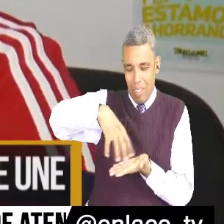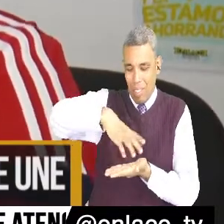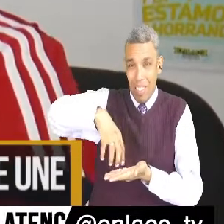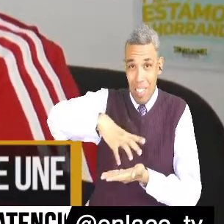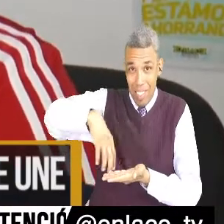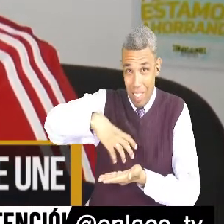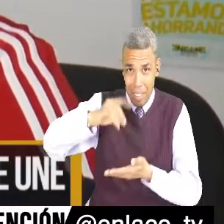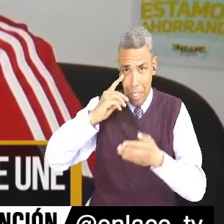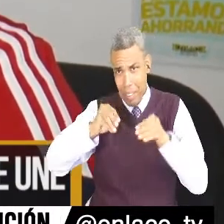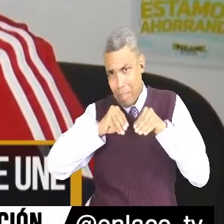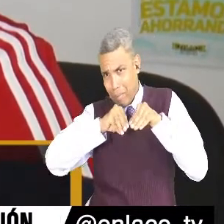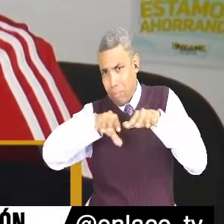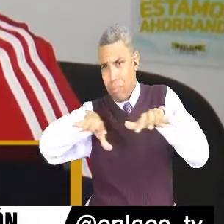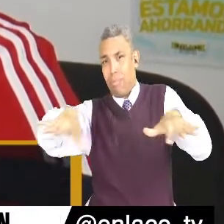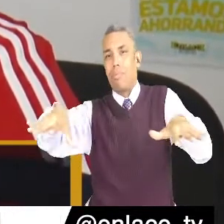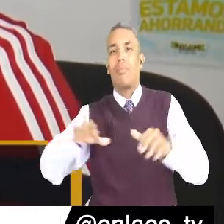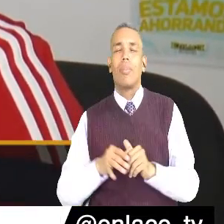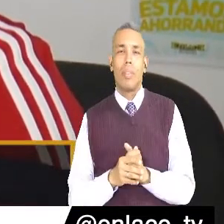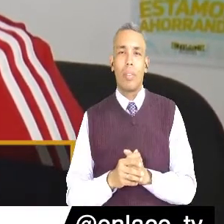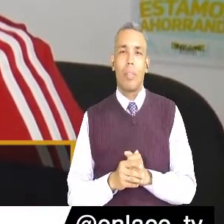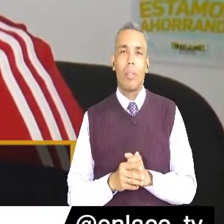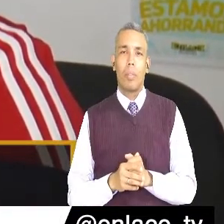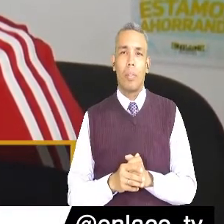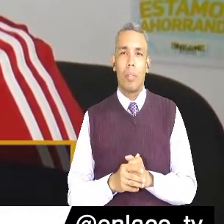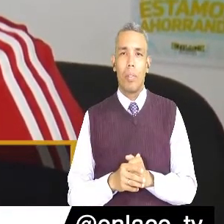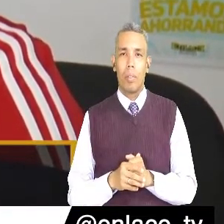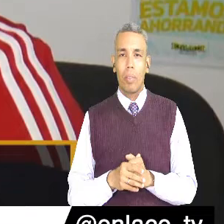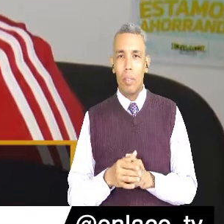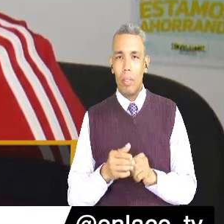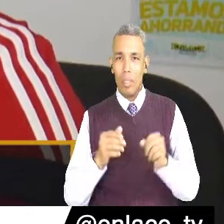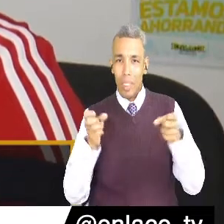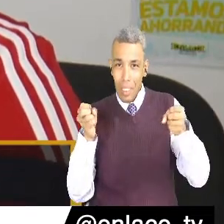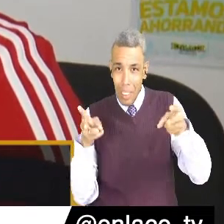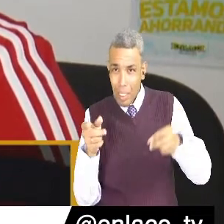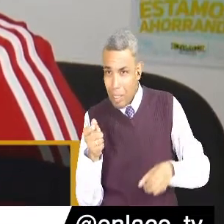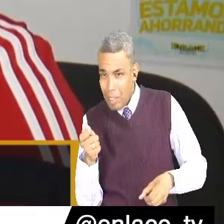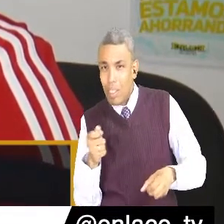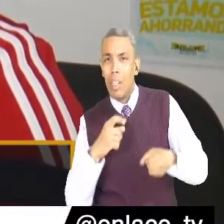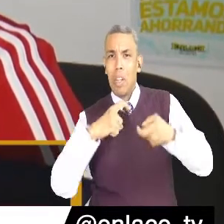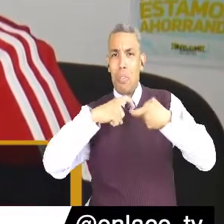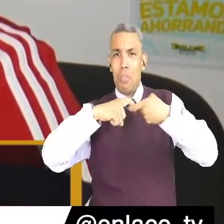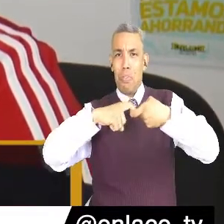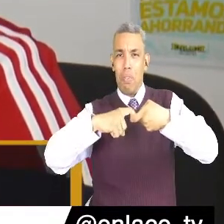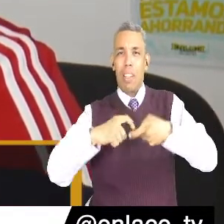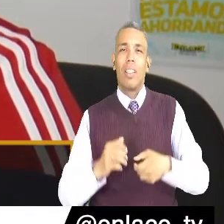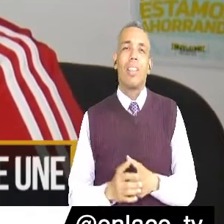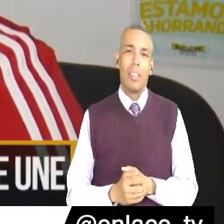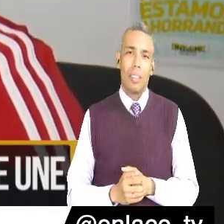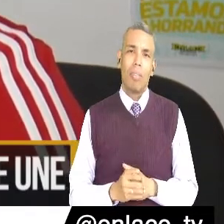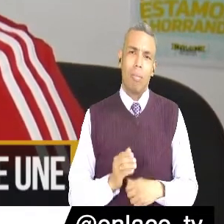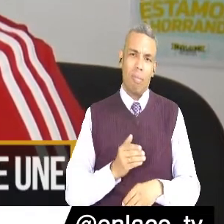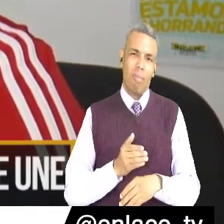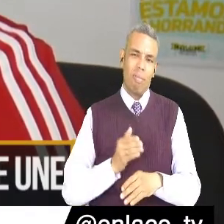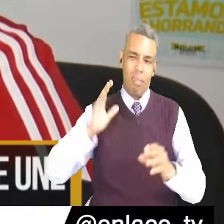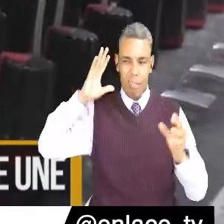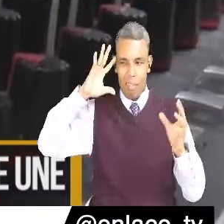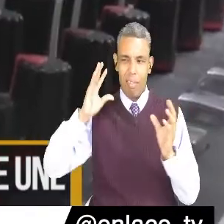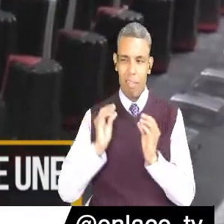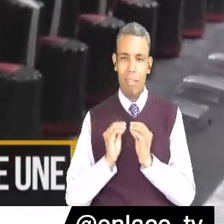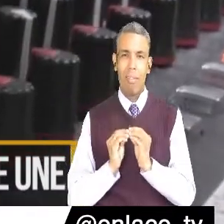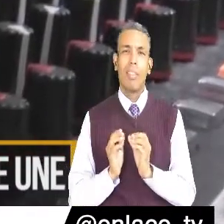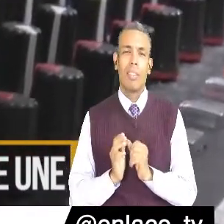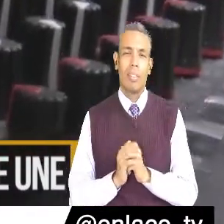contentos porque a través de UNE, en su plataforma digital, y se realizó una modificación de la parrilla